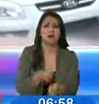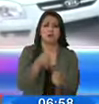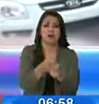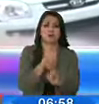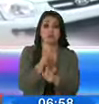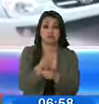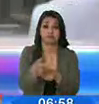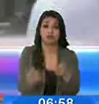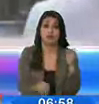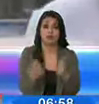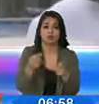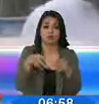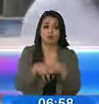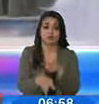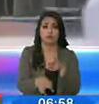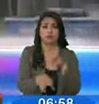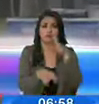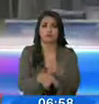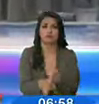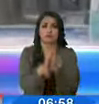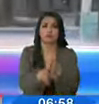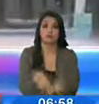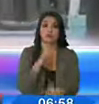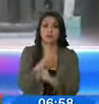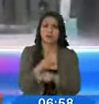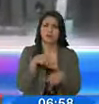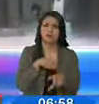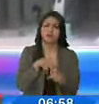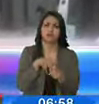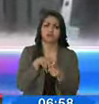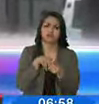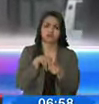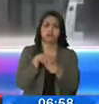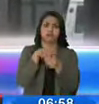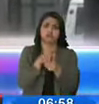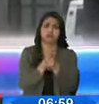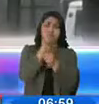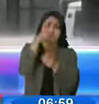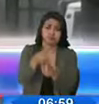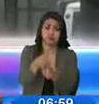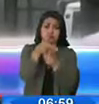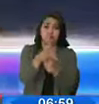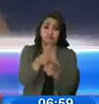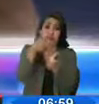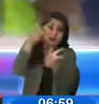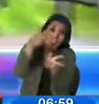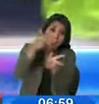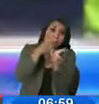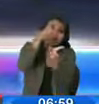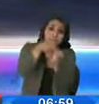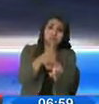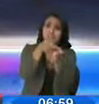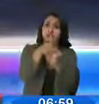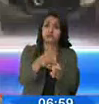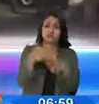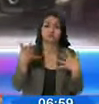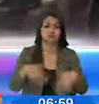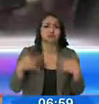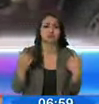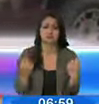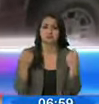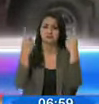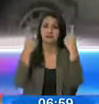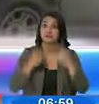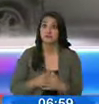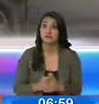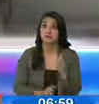bajo y la camioneta es alta. Sentí que por debajo iba empujando y de pronto terminé en la parte alta. Lo más sorprendente es que nadie